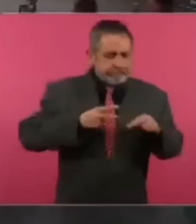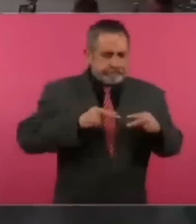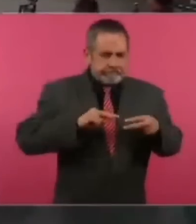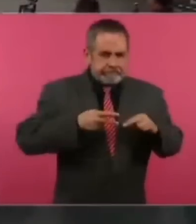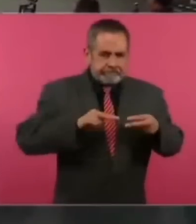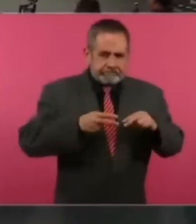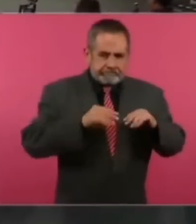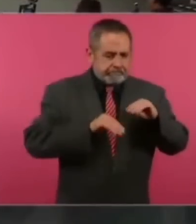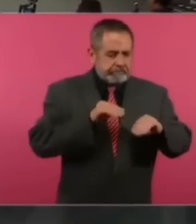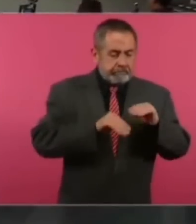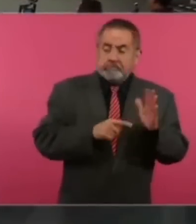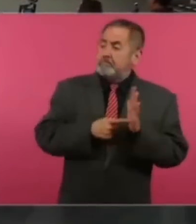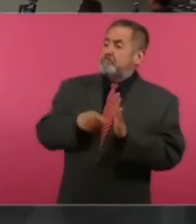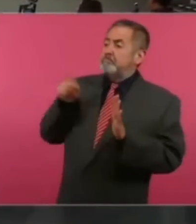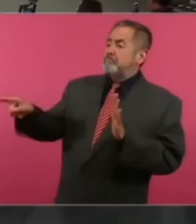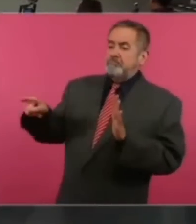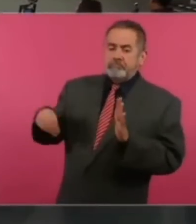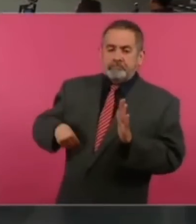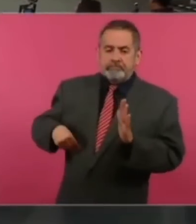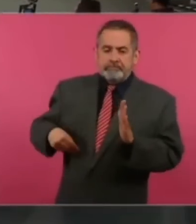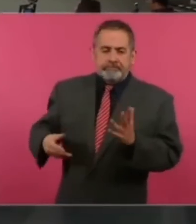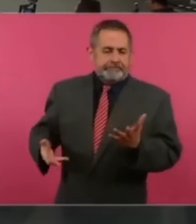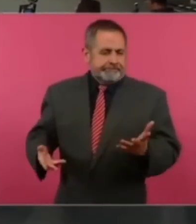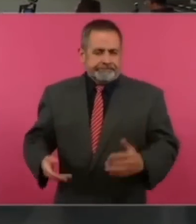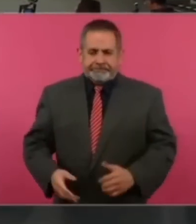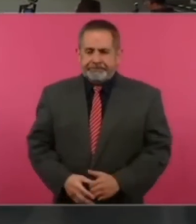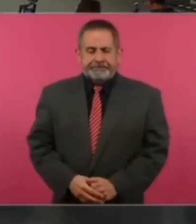Pon el siguiente texto.